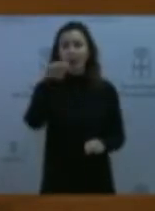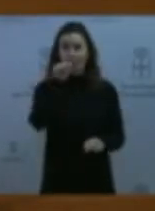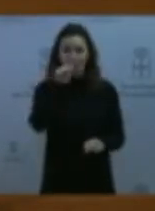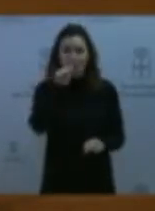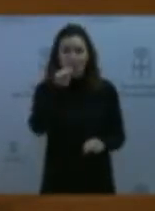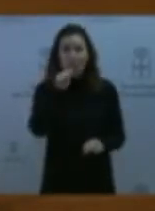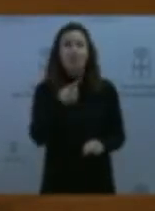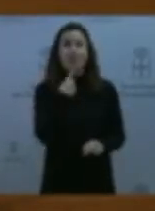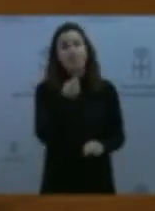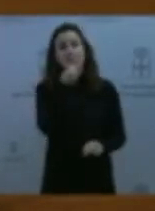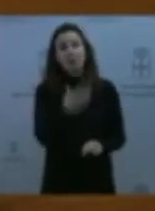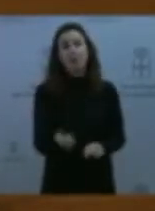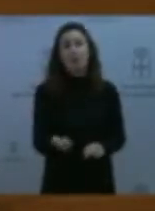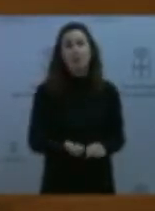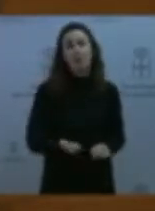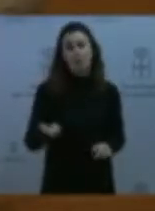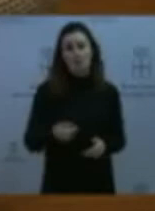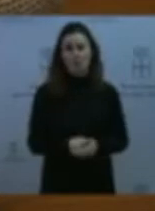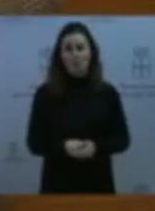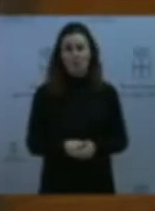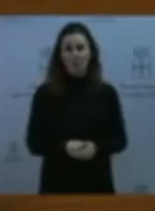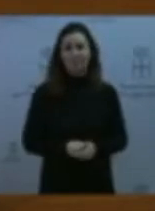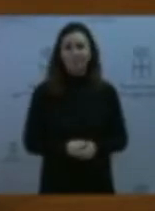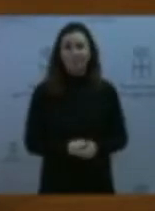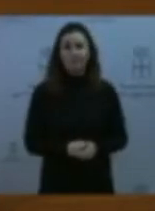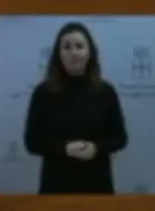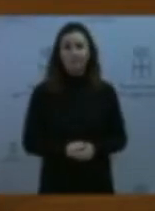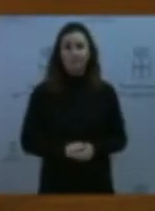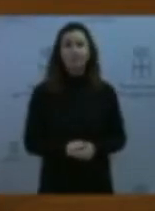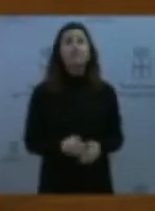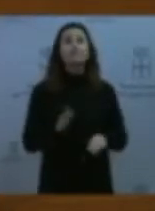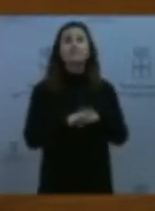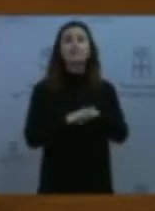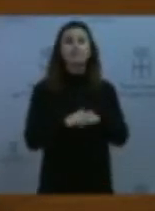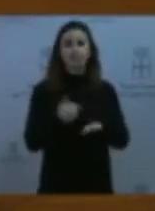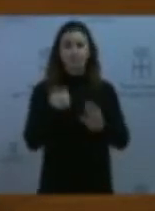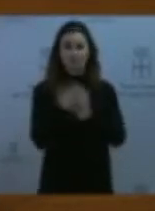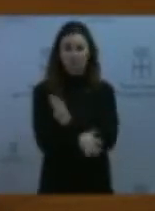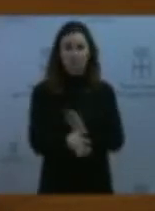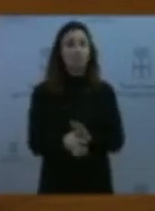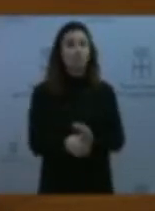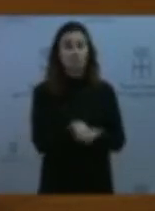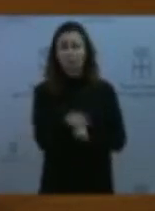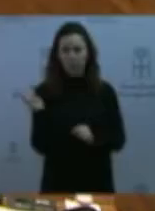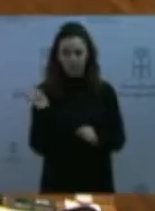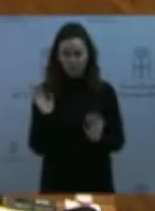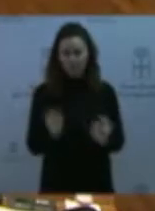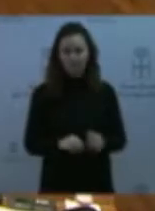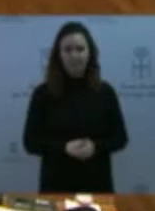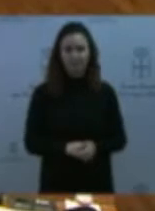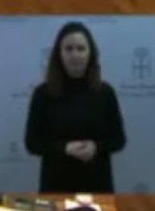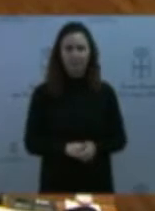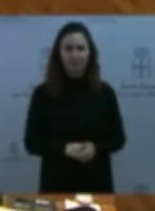decidieron. ¿Por qué? Se lo voy a explicar. Sí, todos ustedes. Aquí todas a una fuente